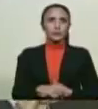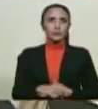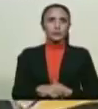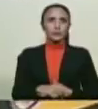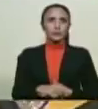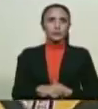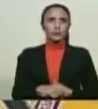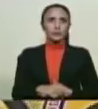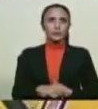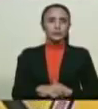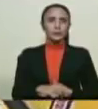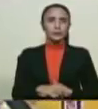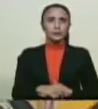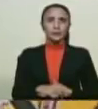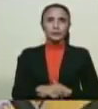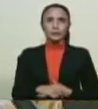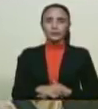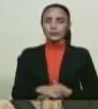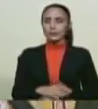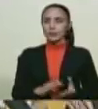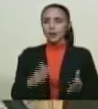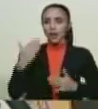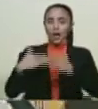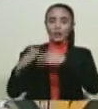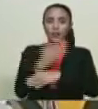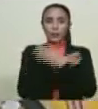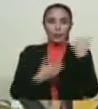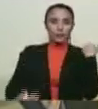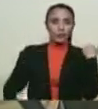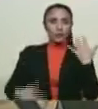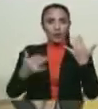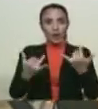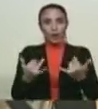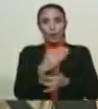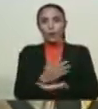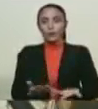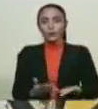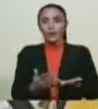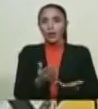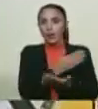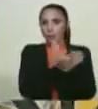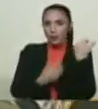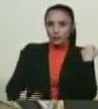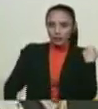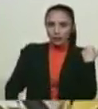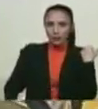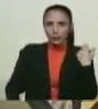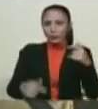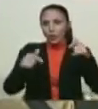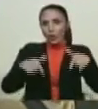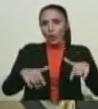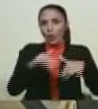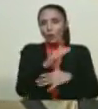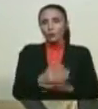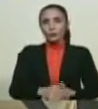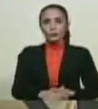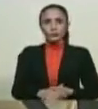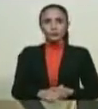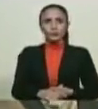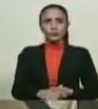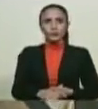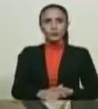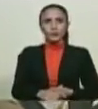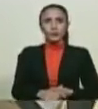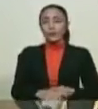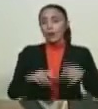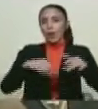Ávila Bello, y ahora lo ratifica nuestro presidente Luis Soteldo. Hoy hace